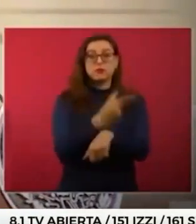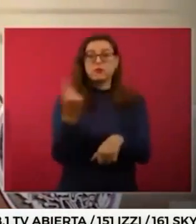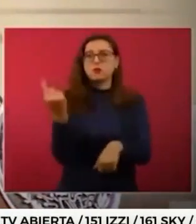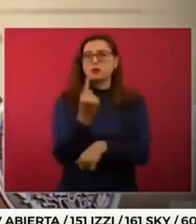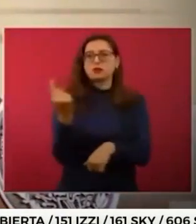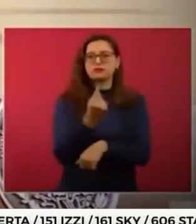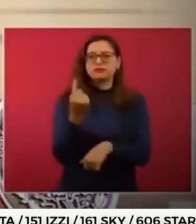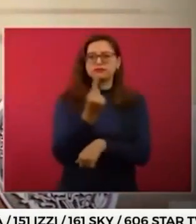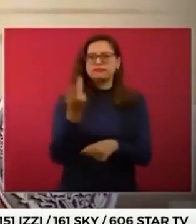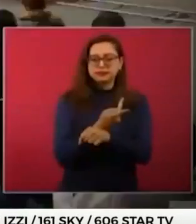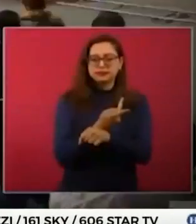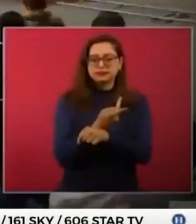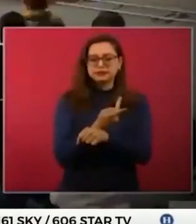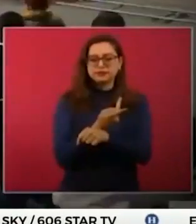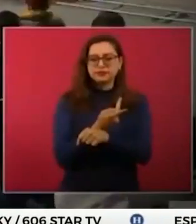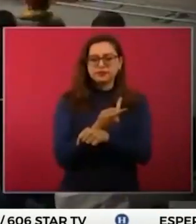un